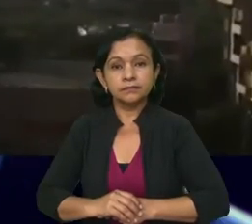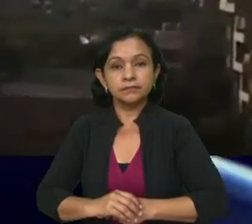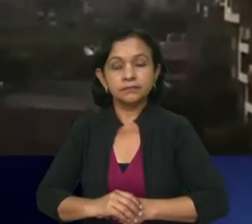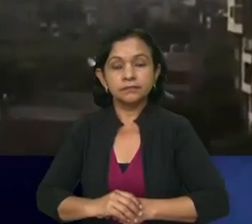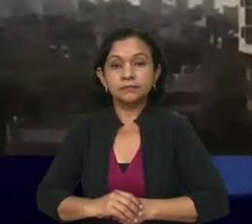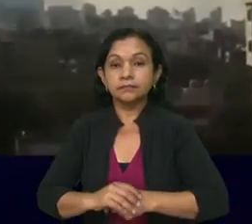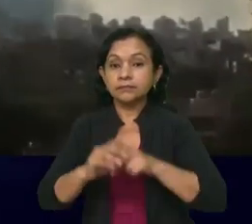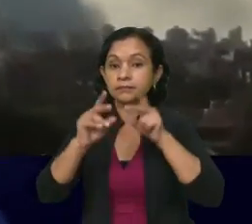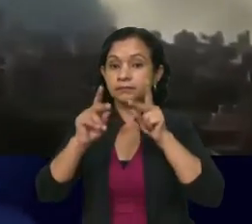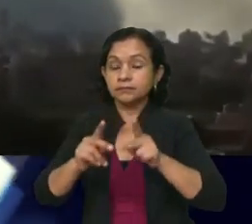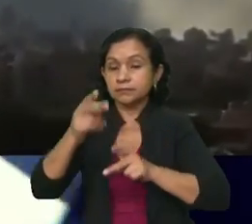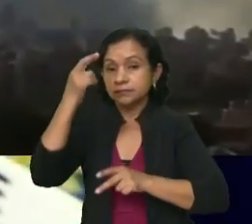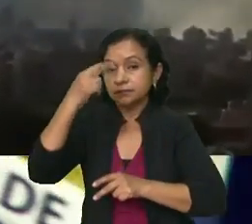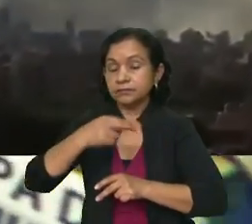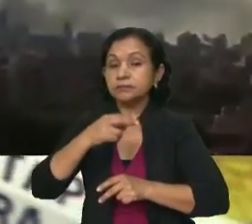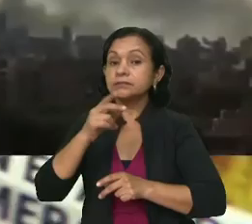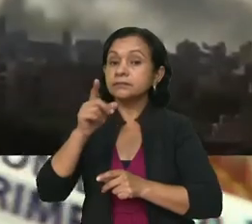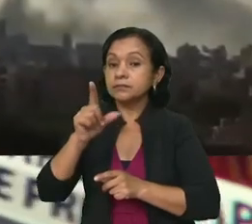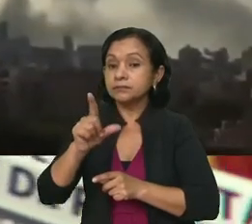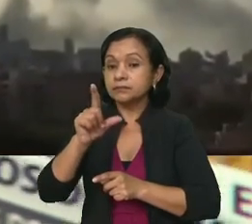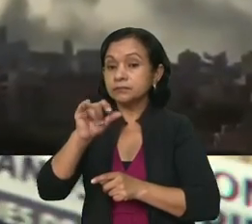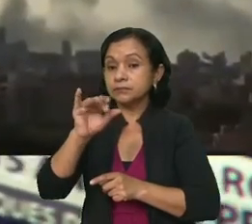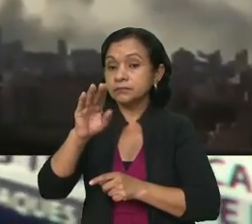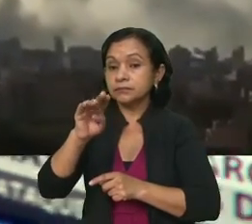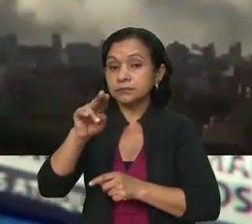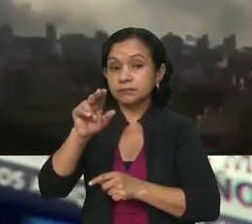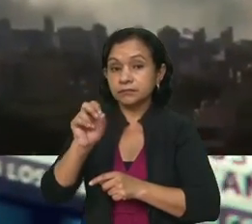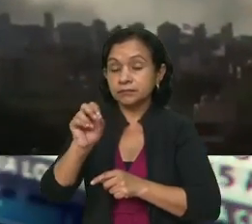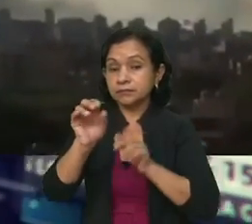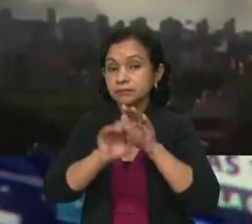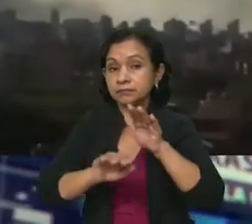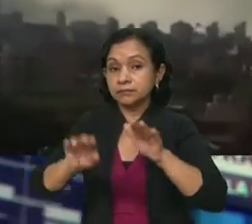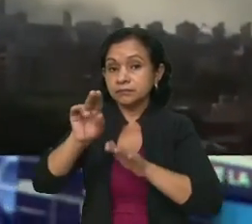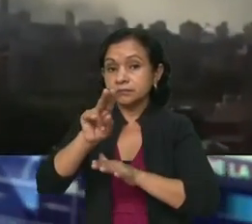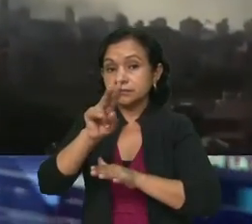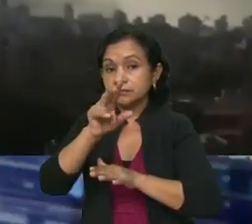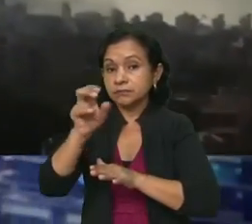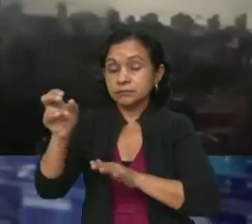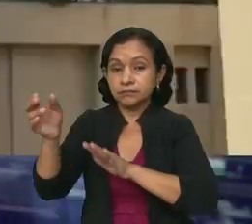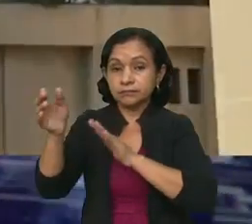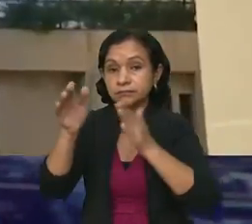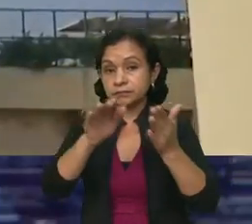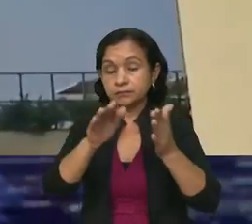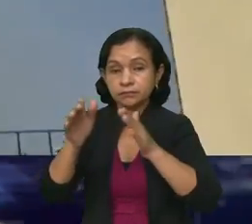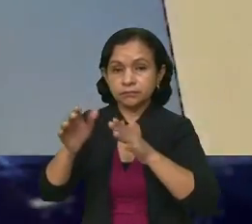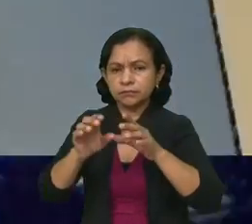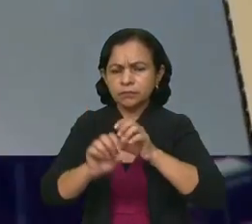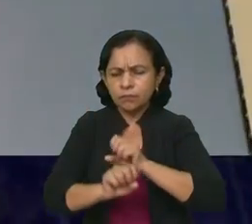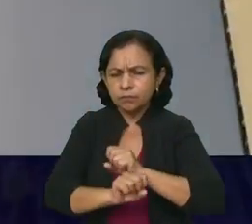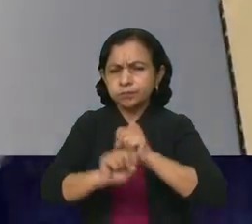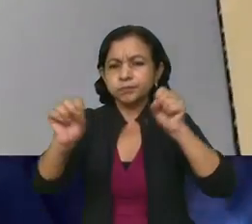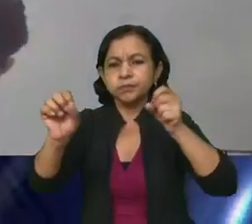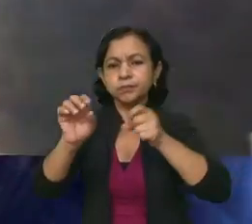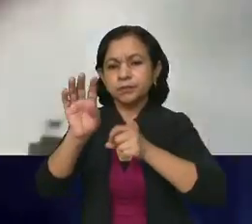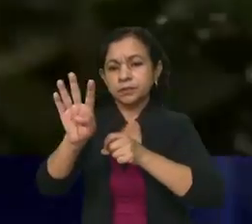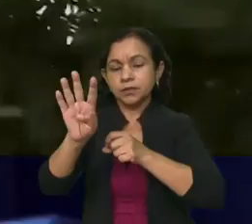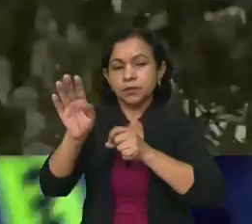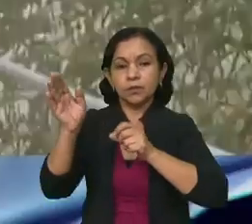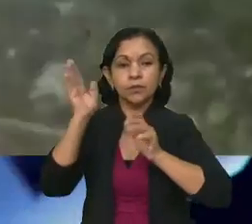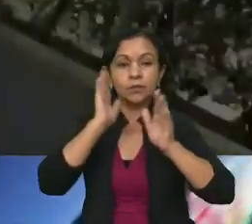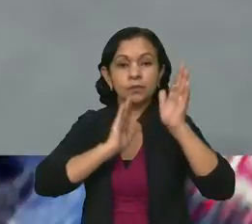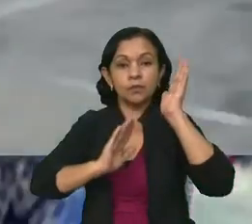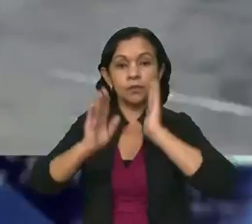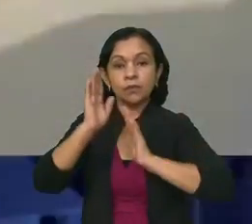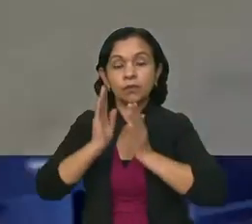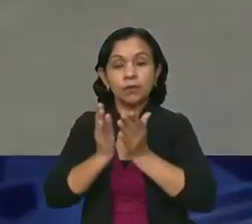Las autoridades del Líbano han elevado este martes a más de 200 los muertos por las explosiones registradas el 4 de agosto en el